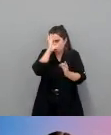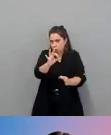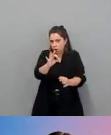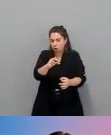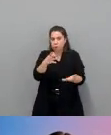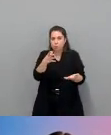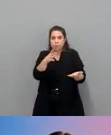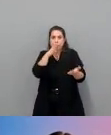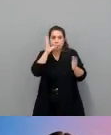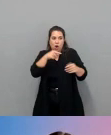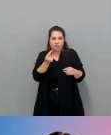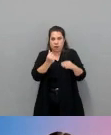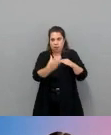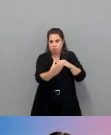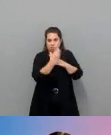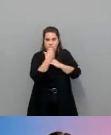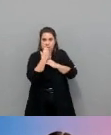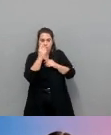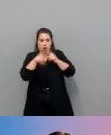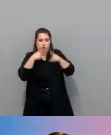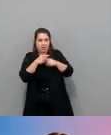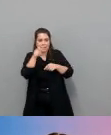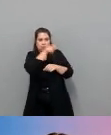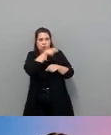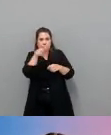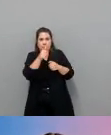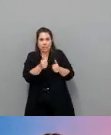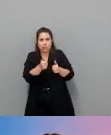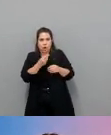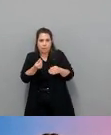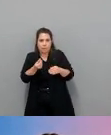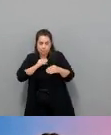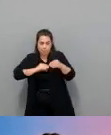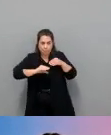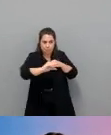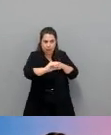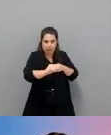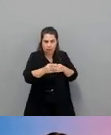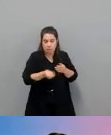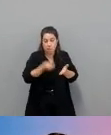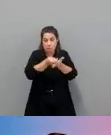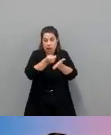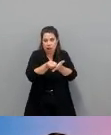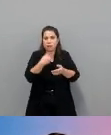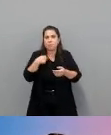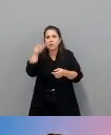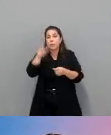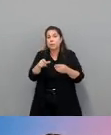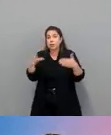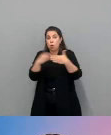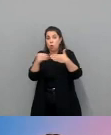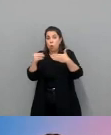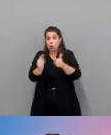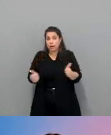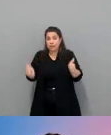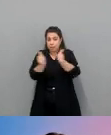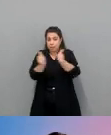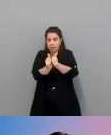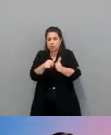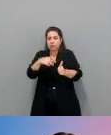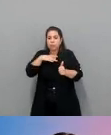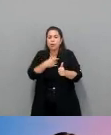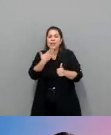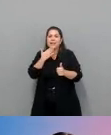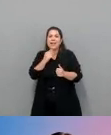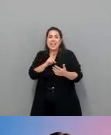dinero para el pago de ese asistente personal. La persona dependiente puede recurrir a esa figura una vez que tenga ya los 6 años cumplidos.